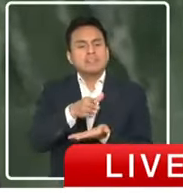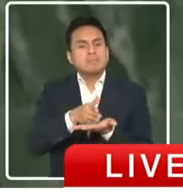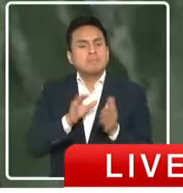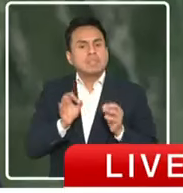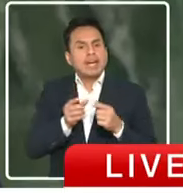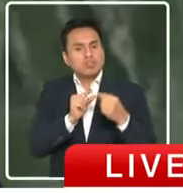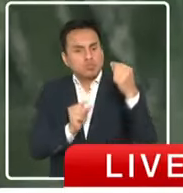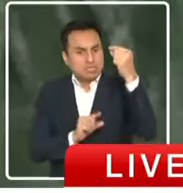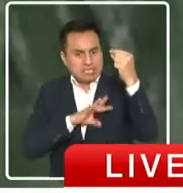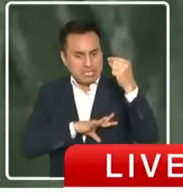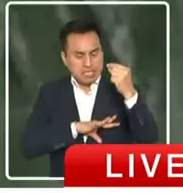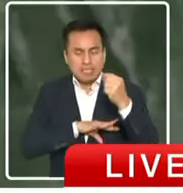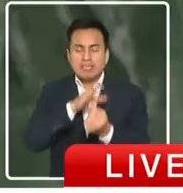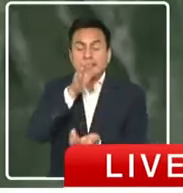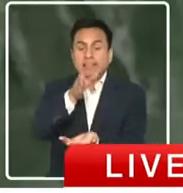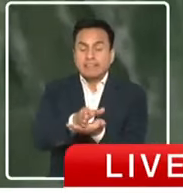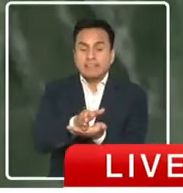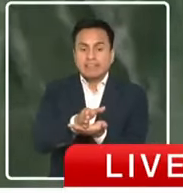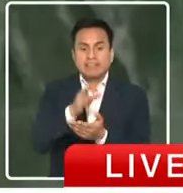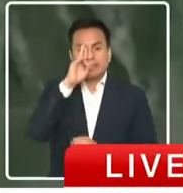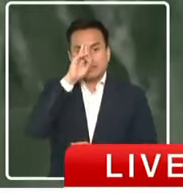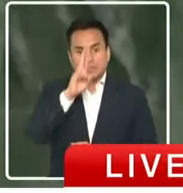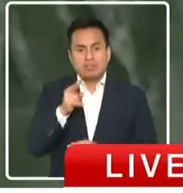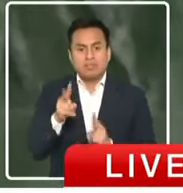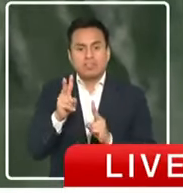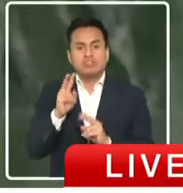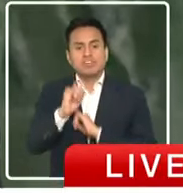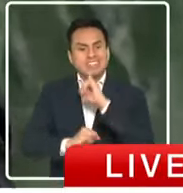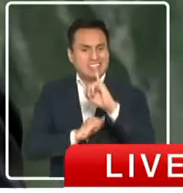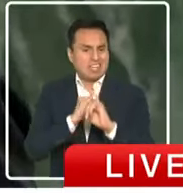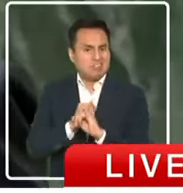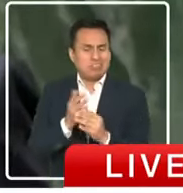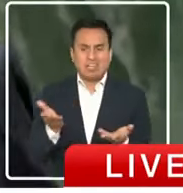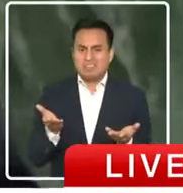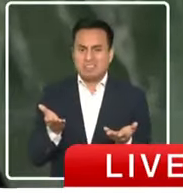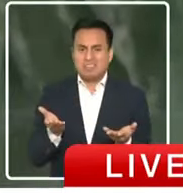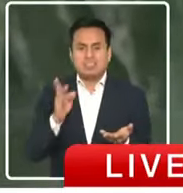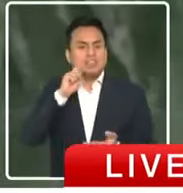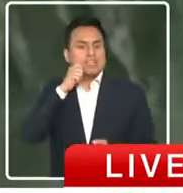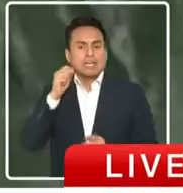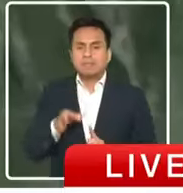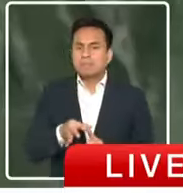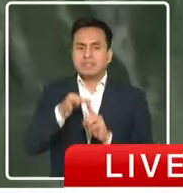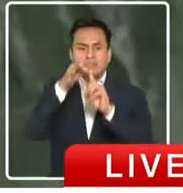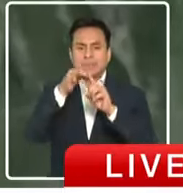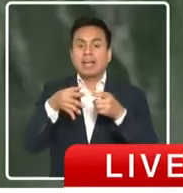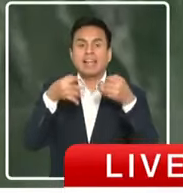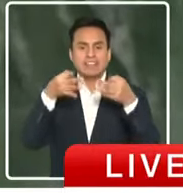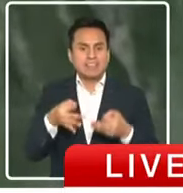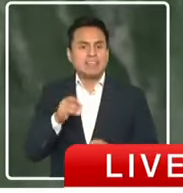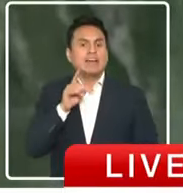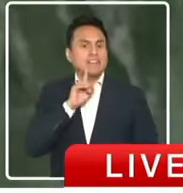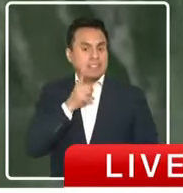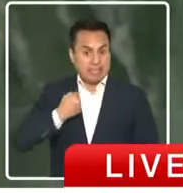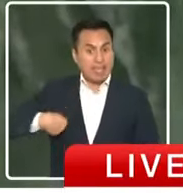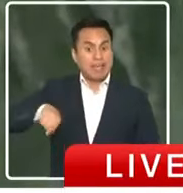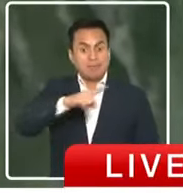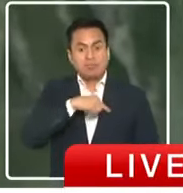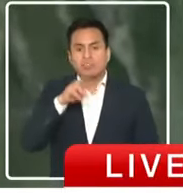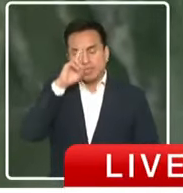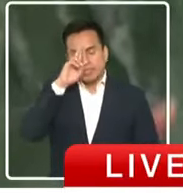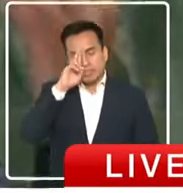nuestro, exigir el respeto al derecho internacional es la principal garantía que tenemos